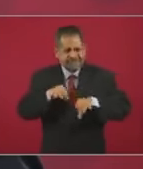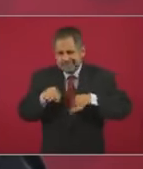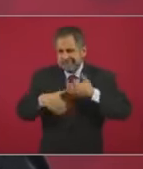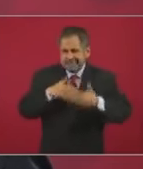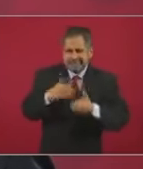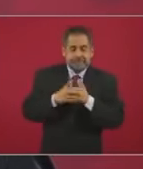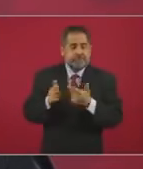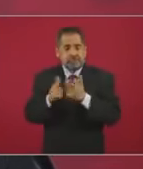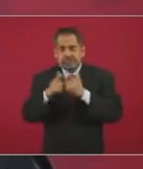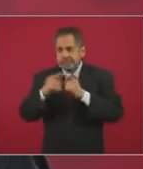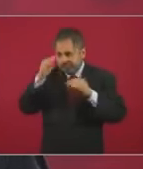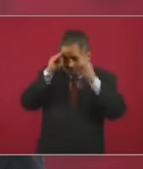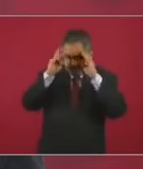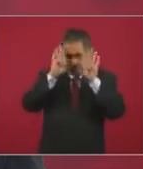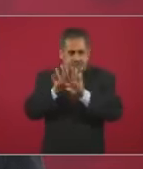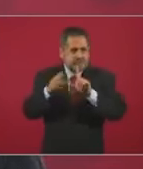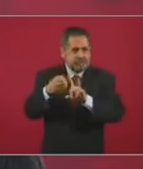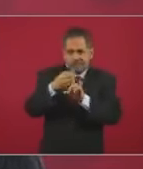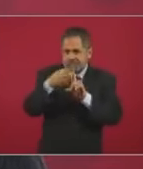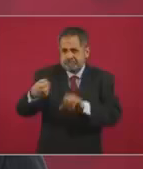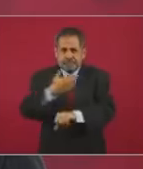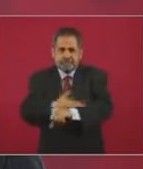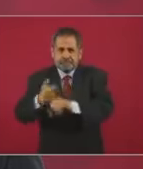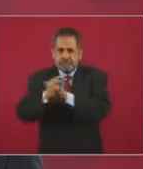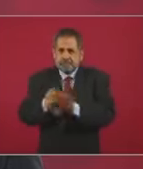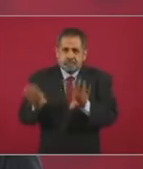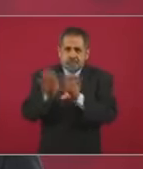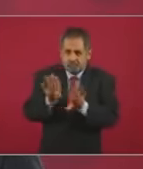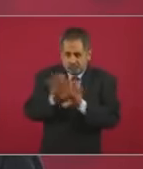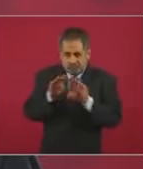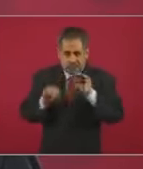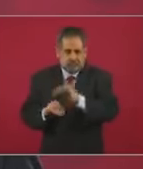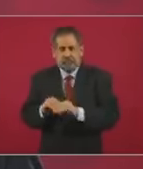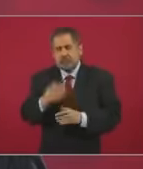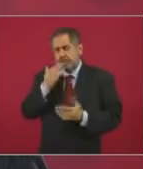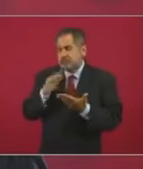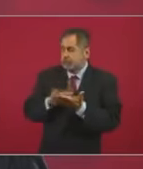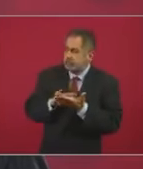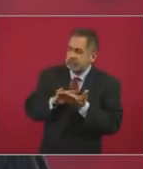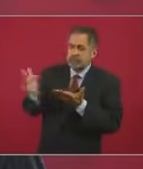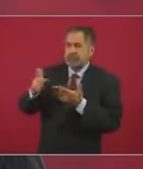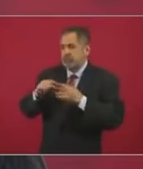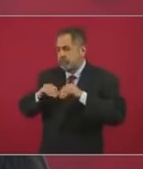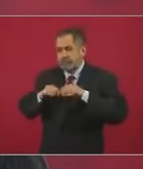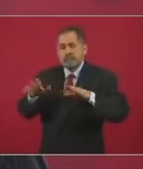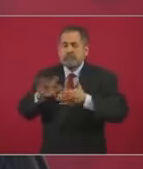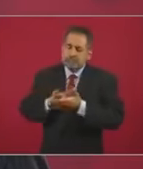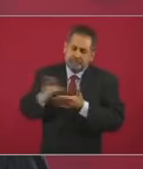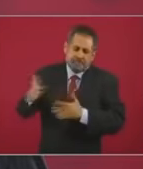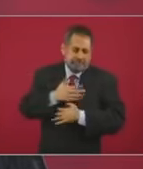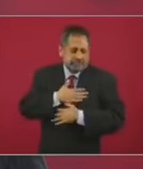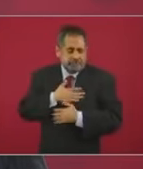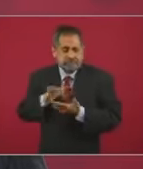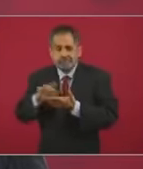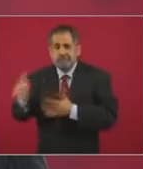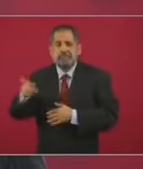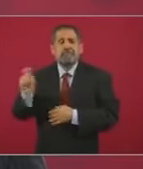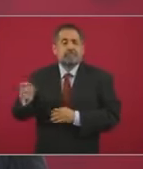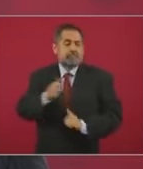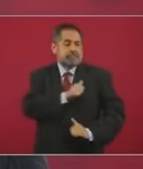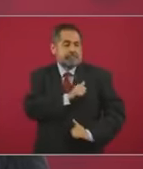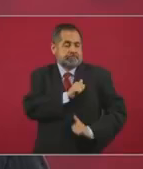de logística está afinando los detalles. Nuestro agradecimiento público siempre a las Fuerzas Armadas,